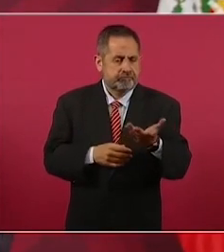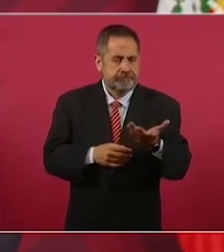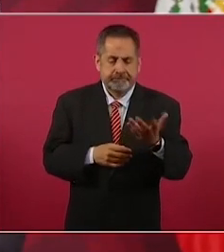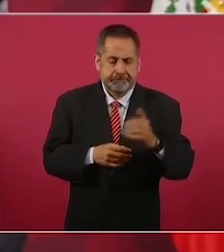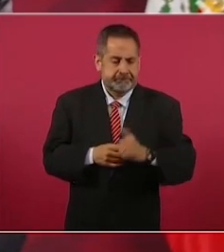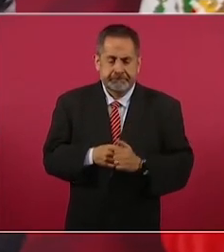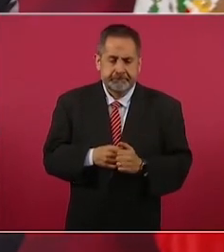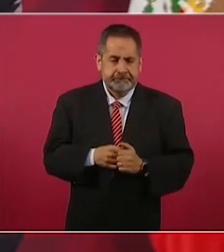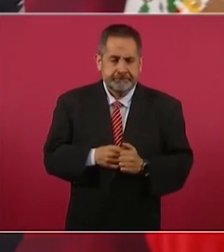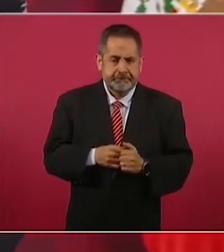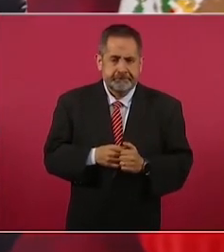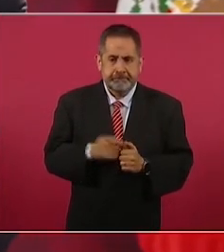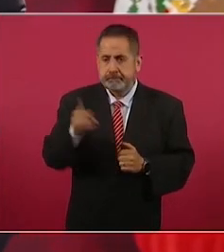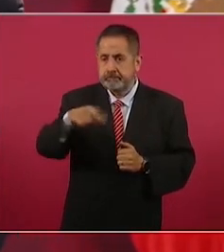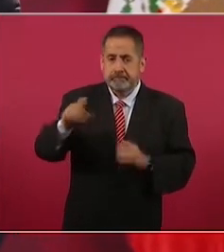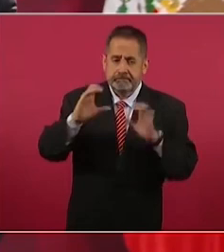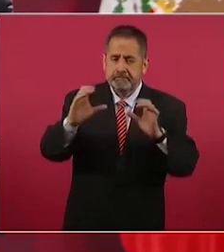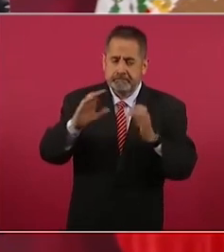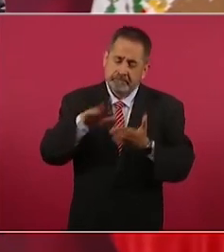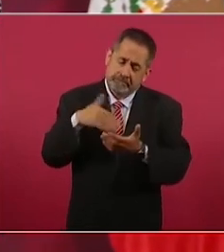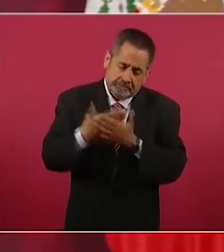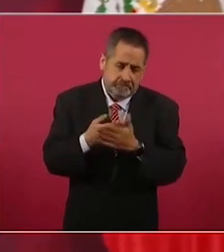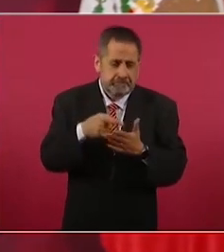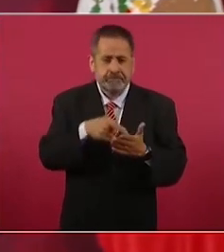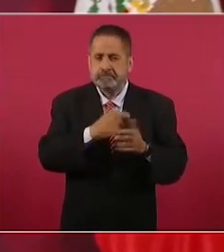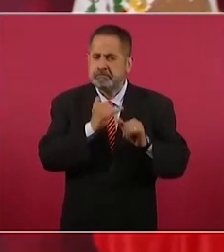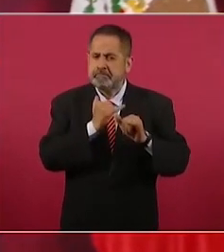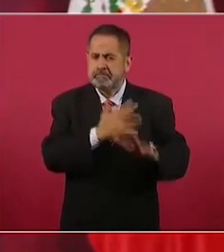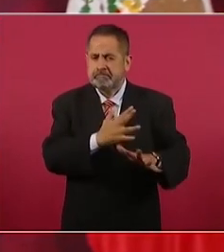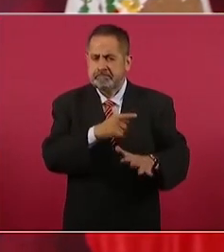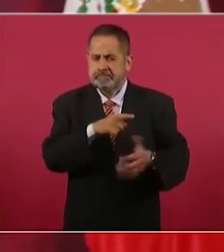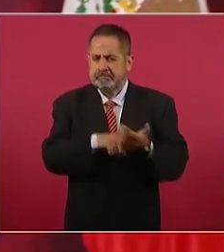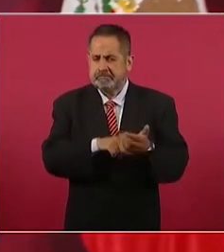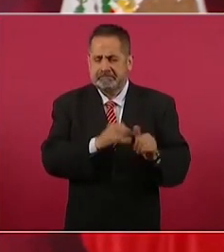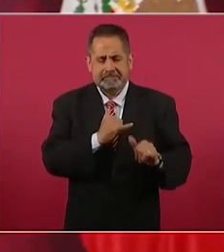no caer en esas trampas